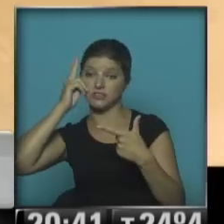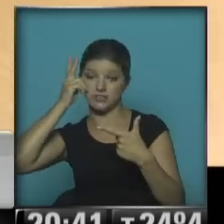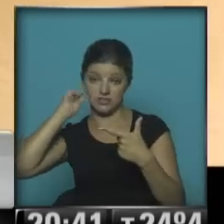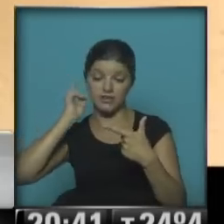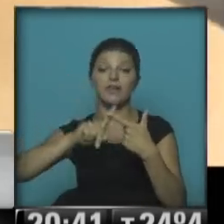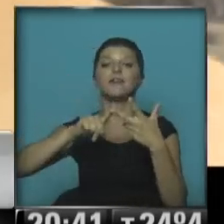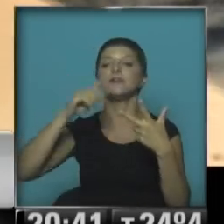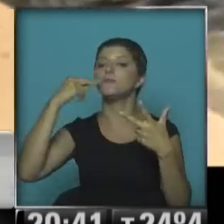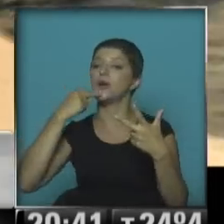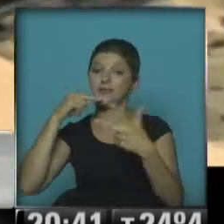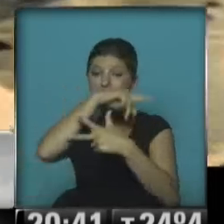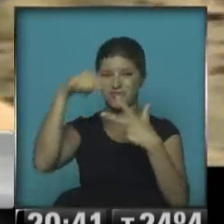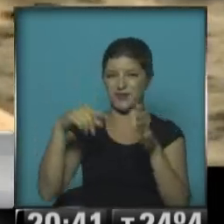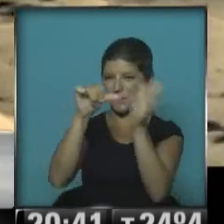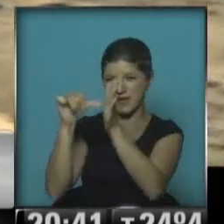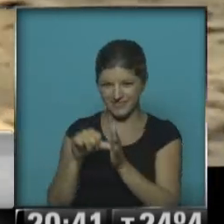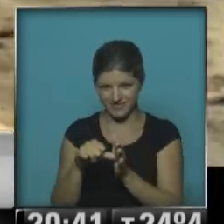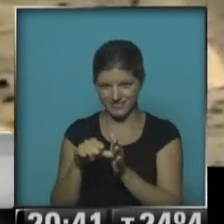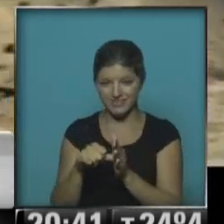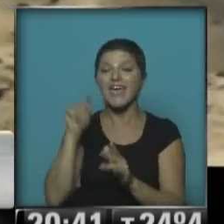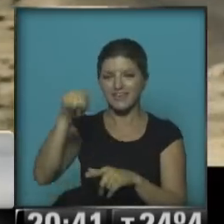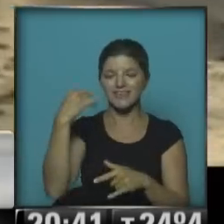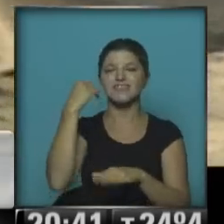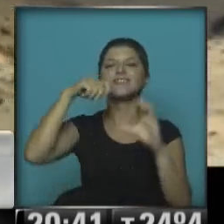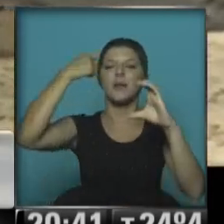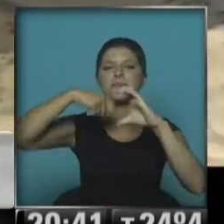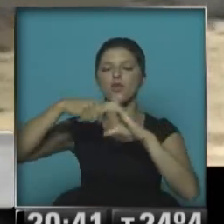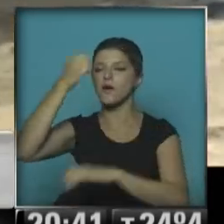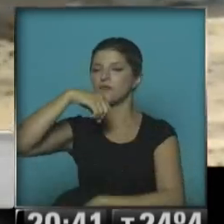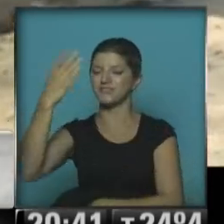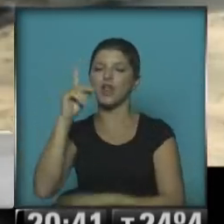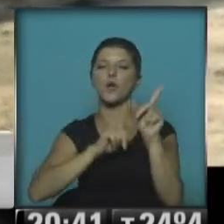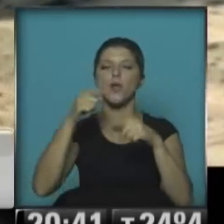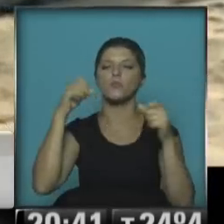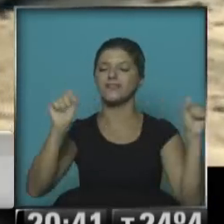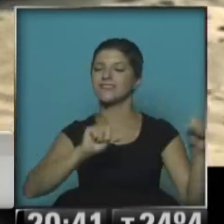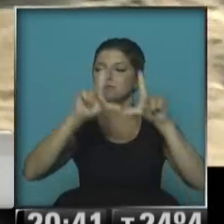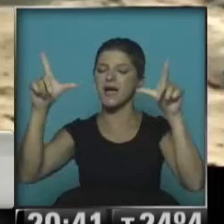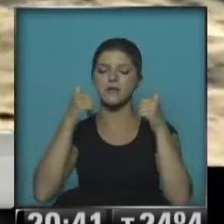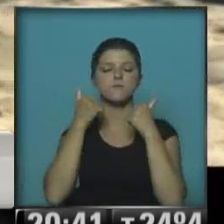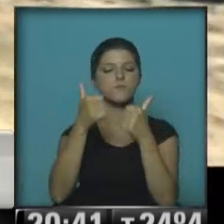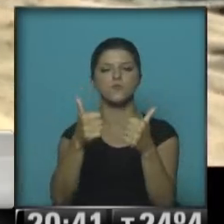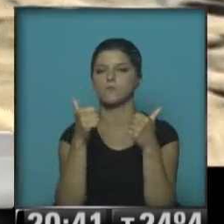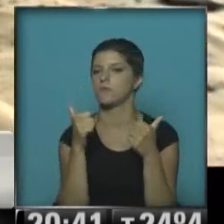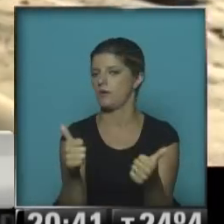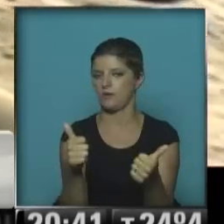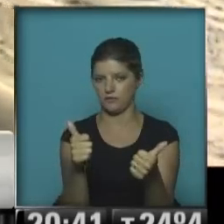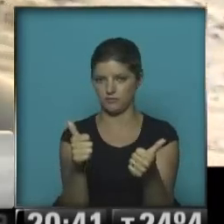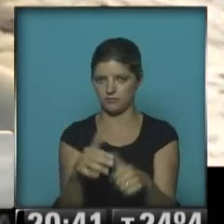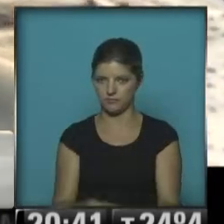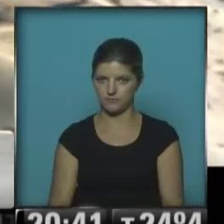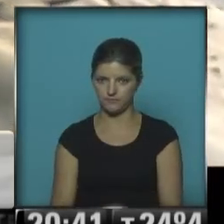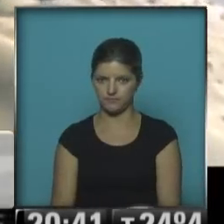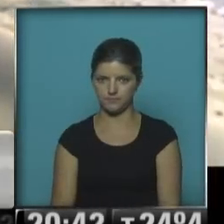y Bolivia. Y este es el video oficial con imágenes impresionantes.